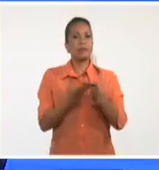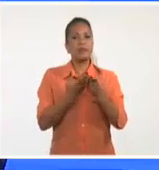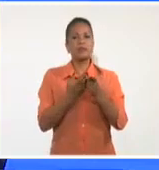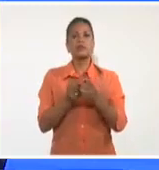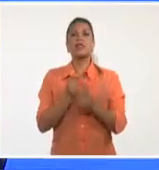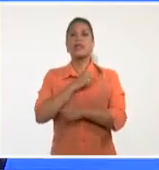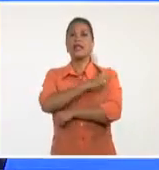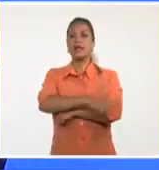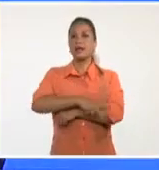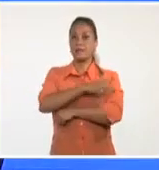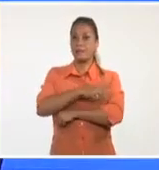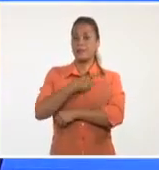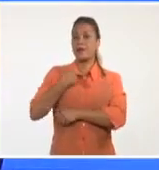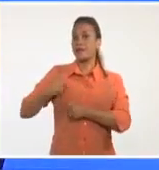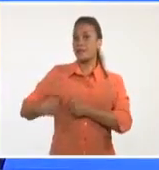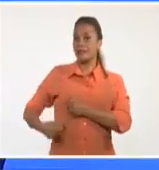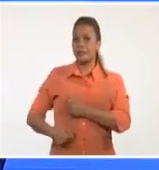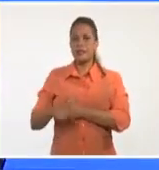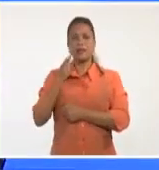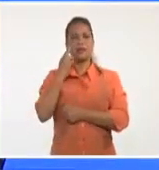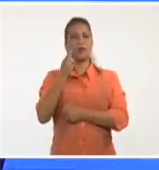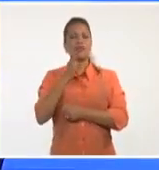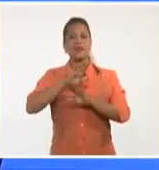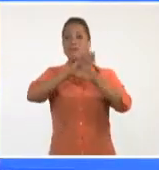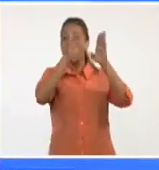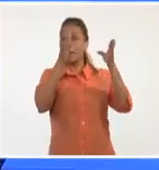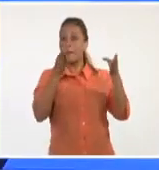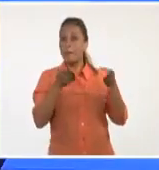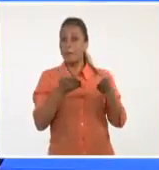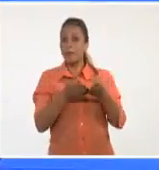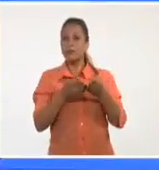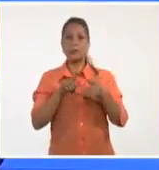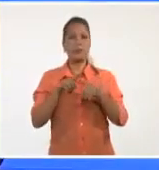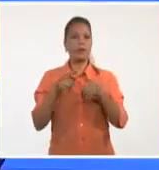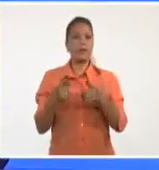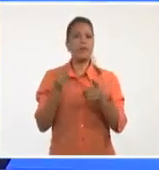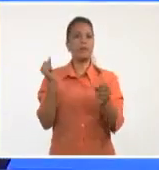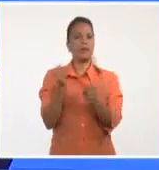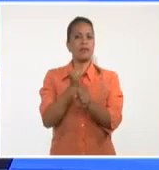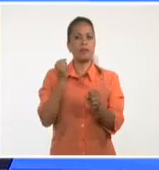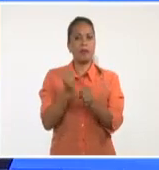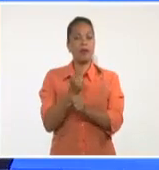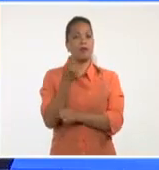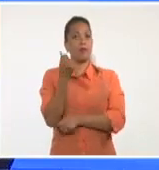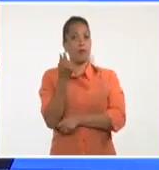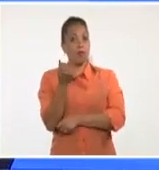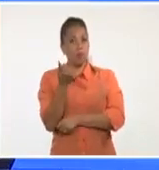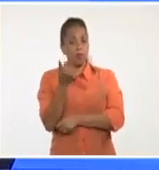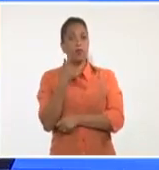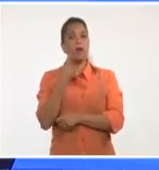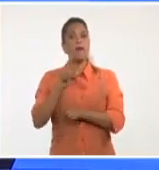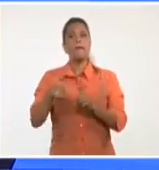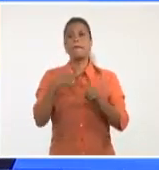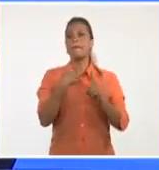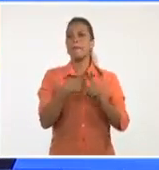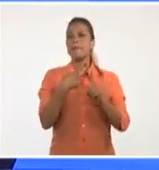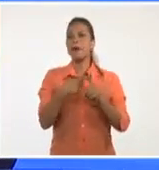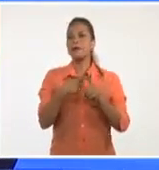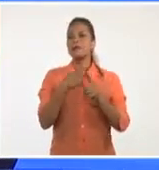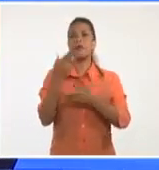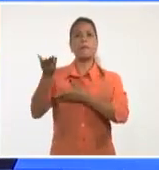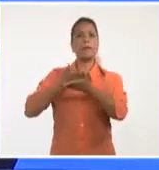República Popular China es reconocida en todo el mundo por su robusta base económica, apoyada en un inmenso